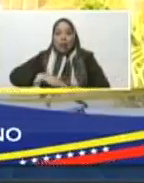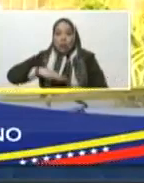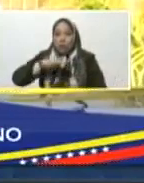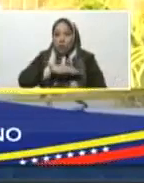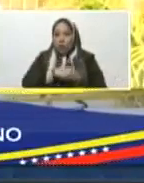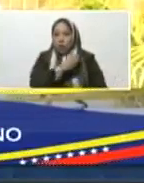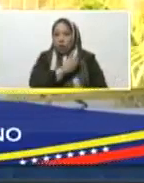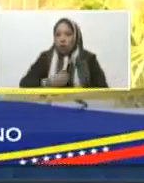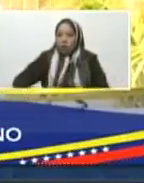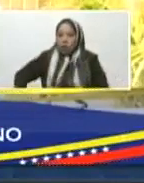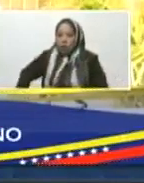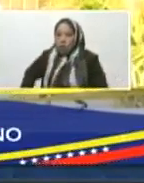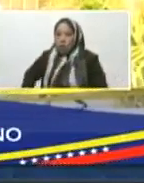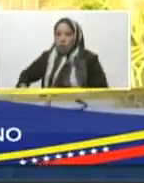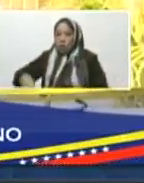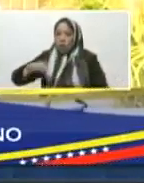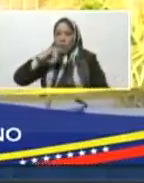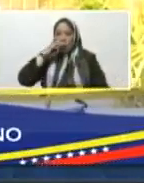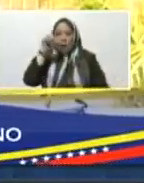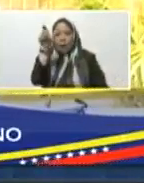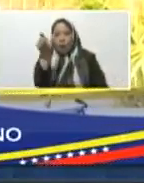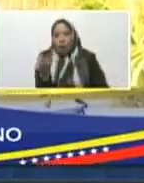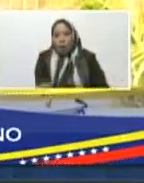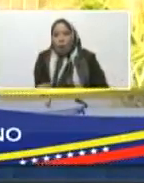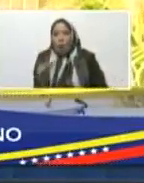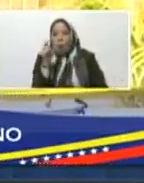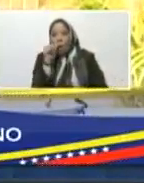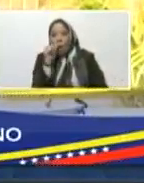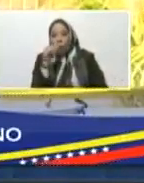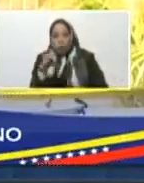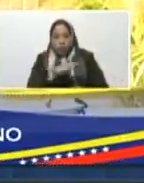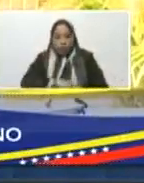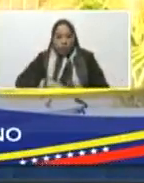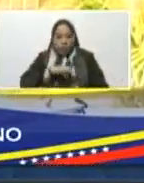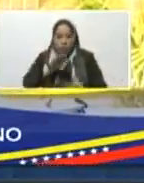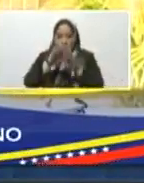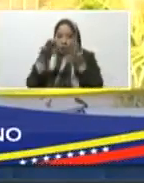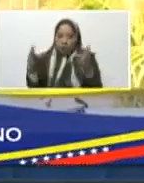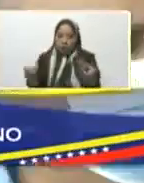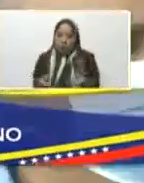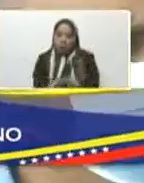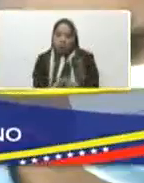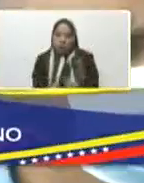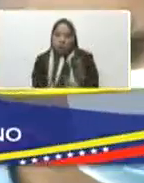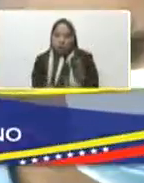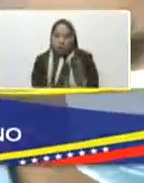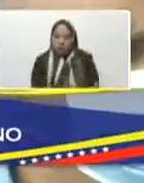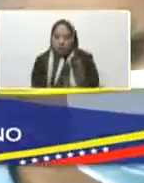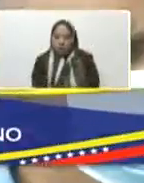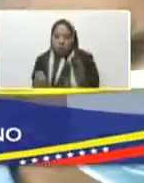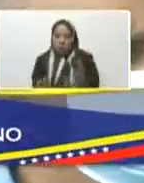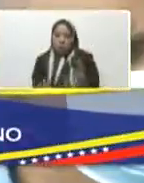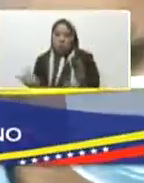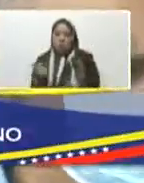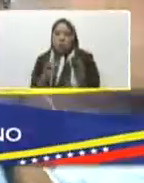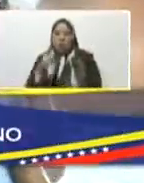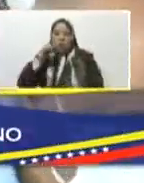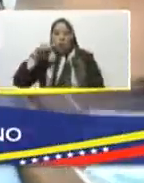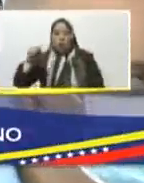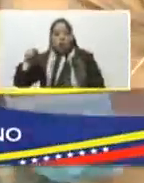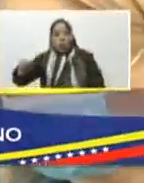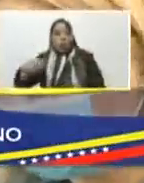la República, general Jorge Márquez, y el ministro de Agricultura y Tierra, Castro Soteldo. Los envié para allá.